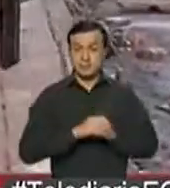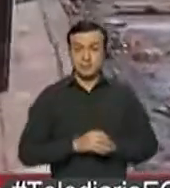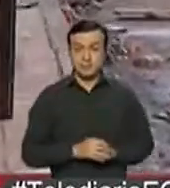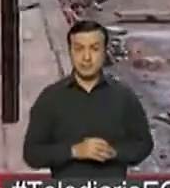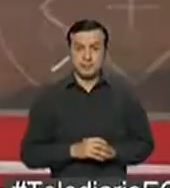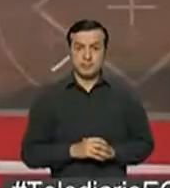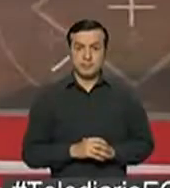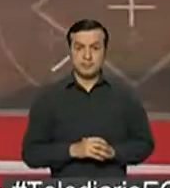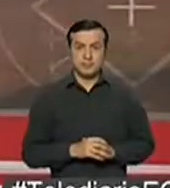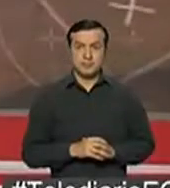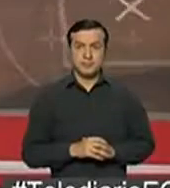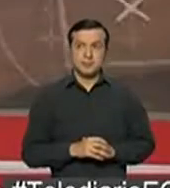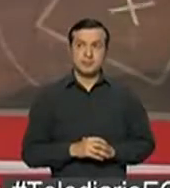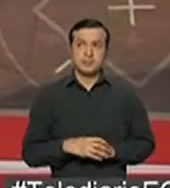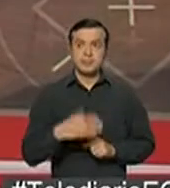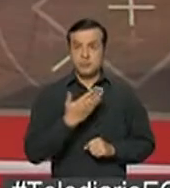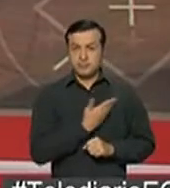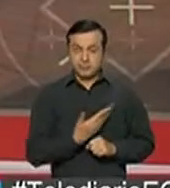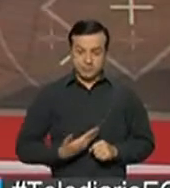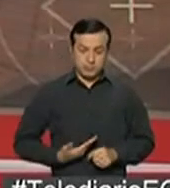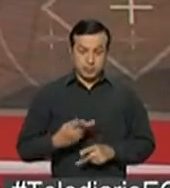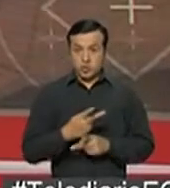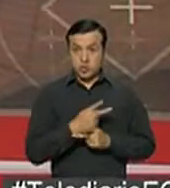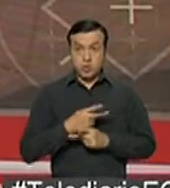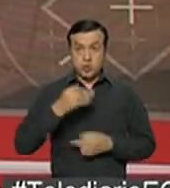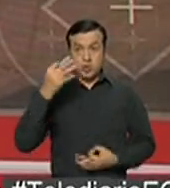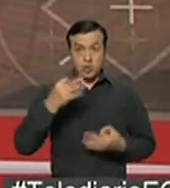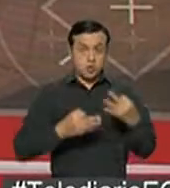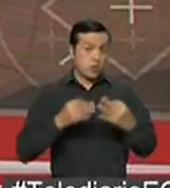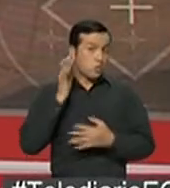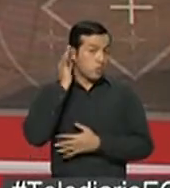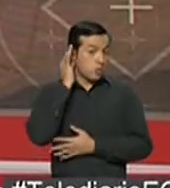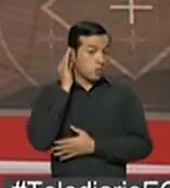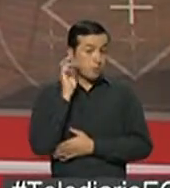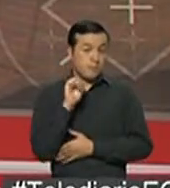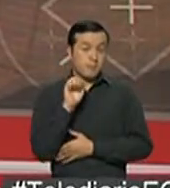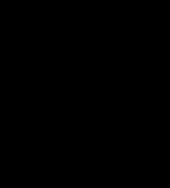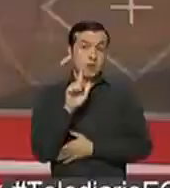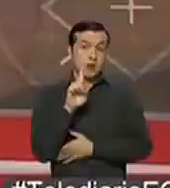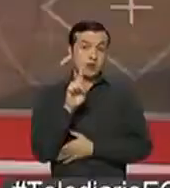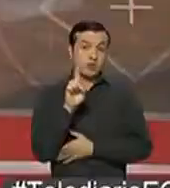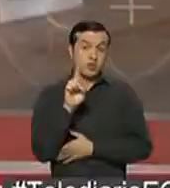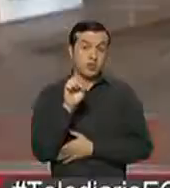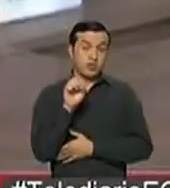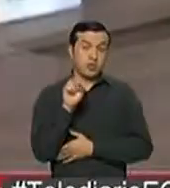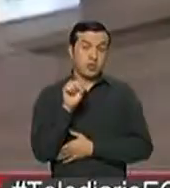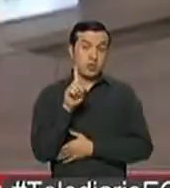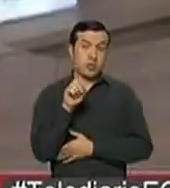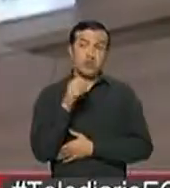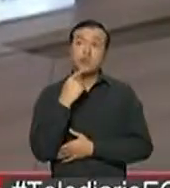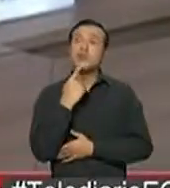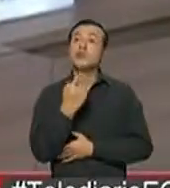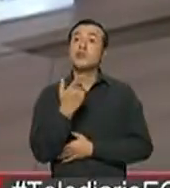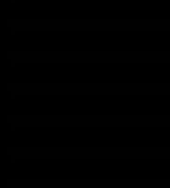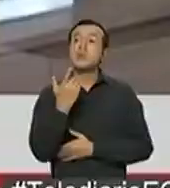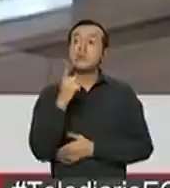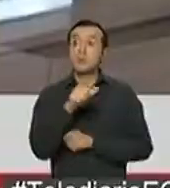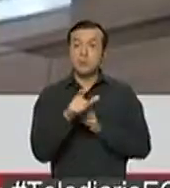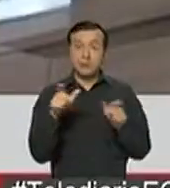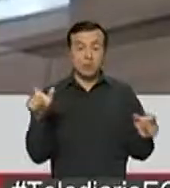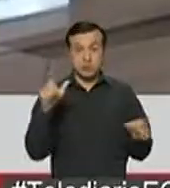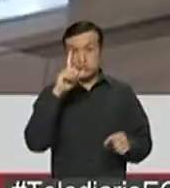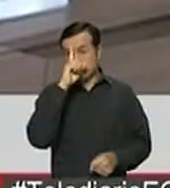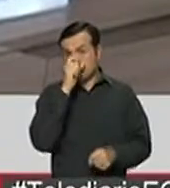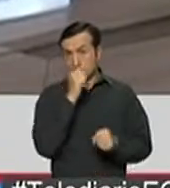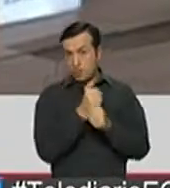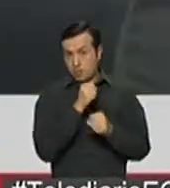Públicos. La presidenta del Consejo de la Judicatura, María del Carmen Maldonado, informó sobre la optimización de personal que